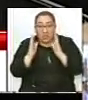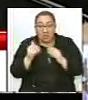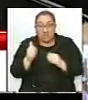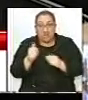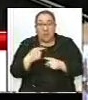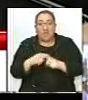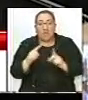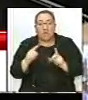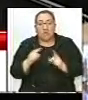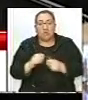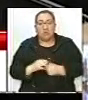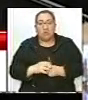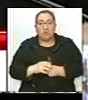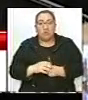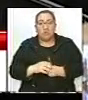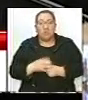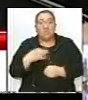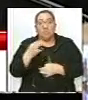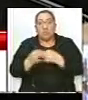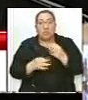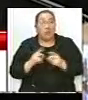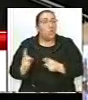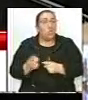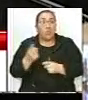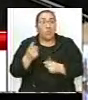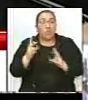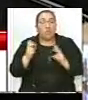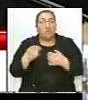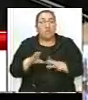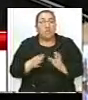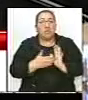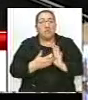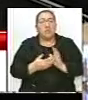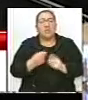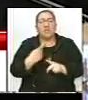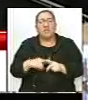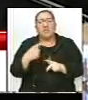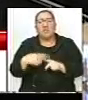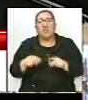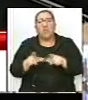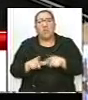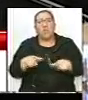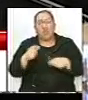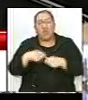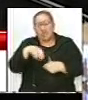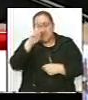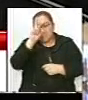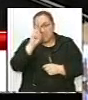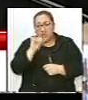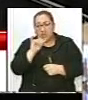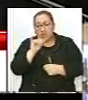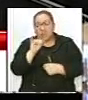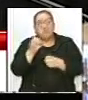en todo caso, como vuelvo a repetir, no es el único caso, se han venido presentando en diversos lugares de la República y por supuesto que es